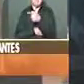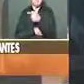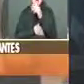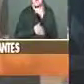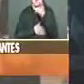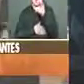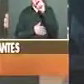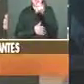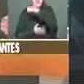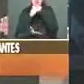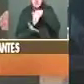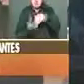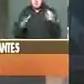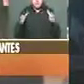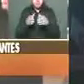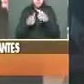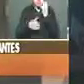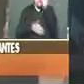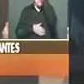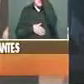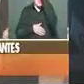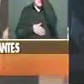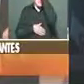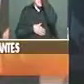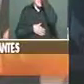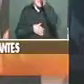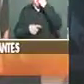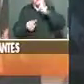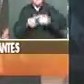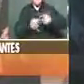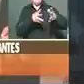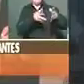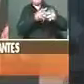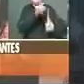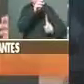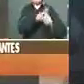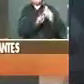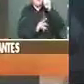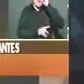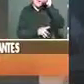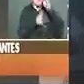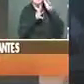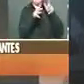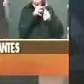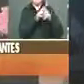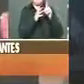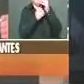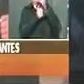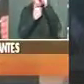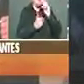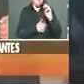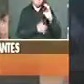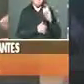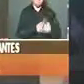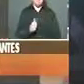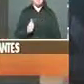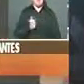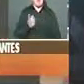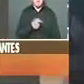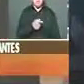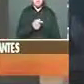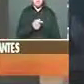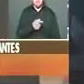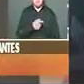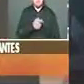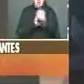del ELN, han sido como los profesores de las FARC en materia ideológica. Ellos van a saber aprovechar lo que está haciendo